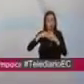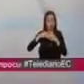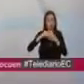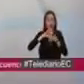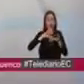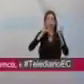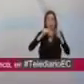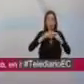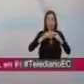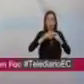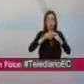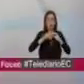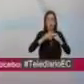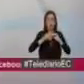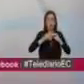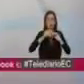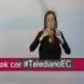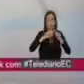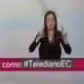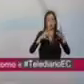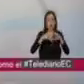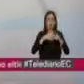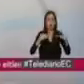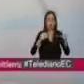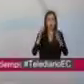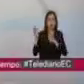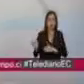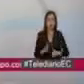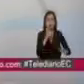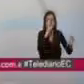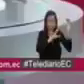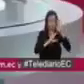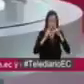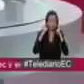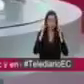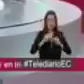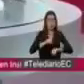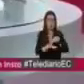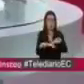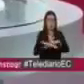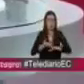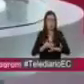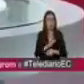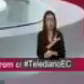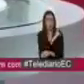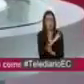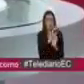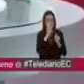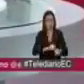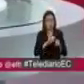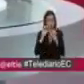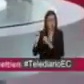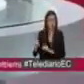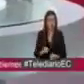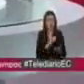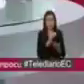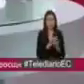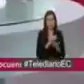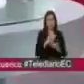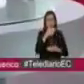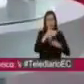pero hay maneras de hacerlo o sea que hay opciones para que las universidades puedan reorganizar sus finanzas internas y con ello enfrentar